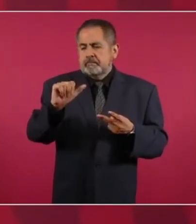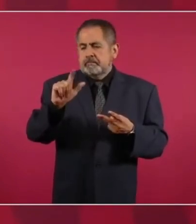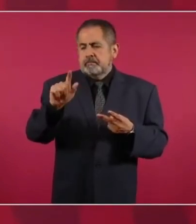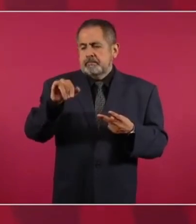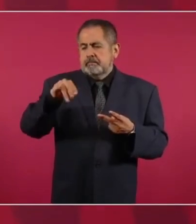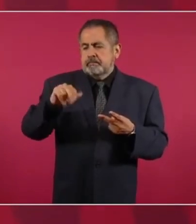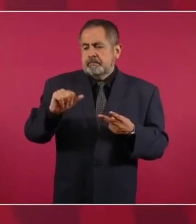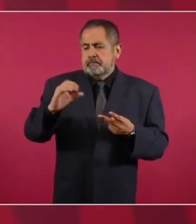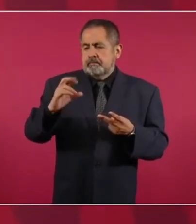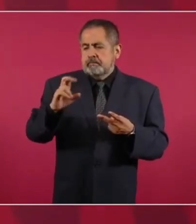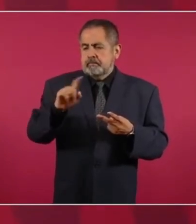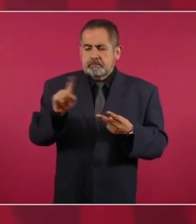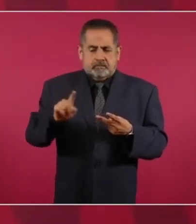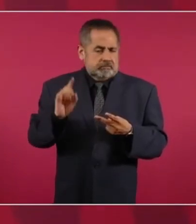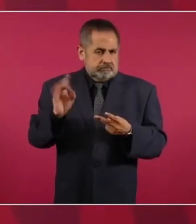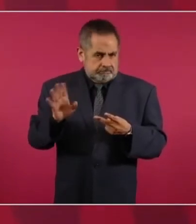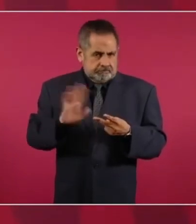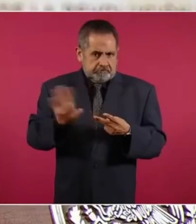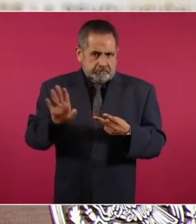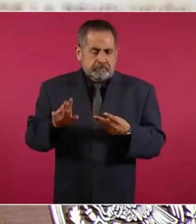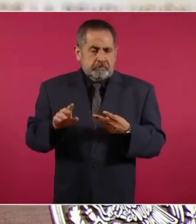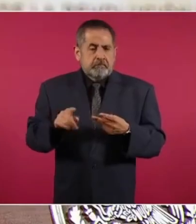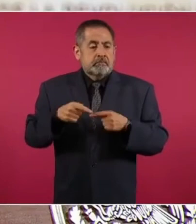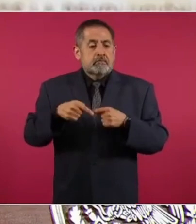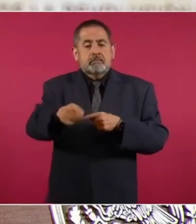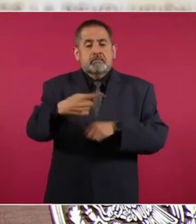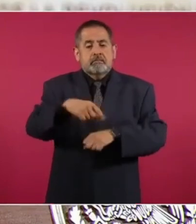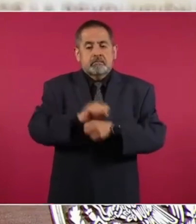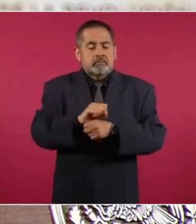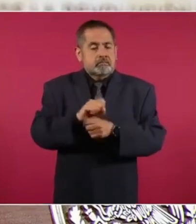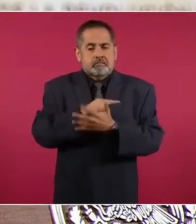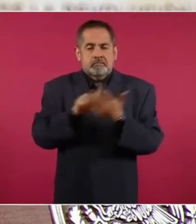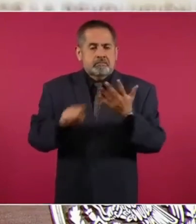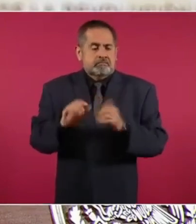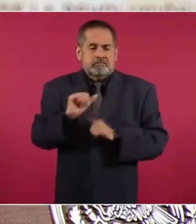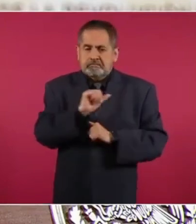Cruz. Entonces, fin de semana,